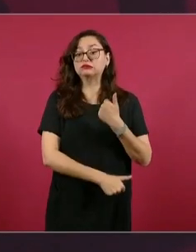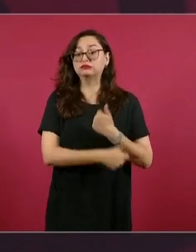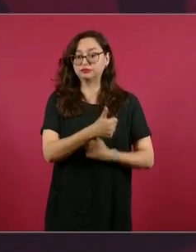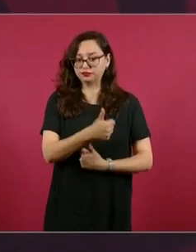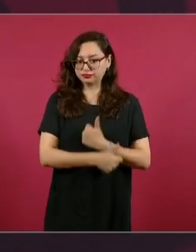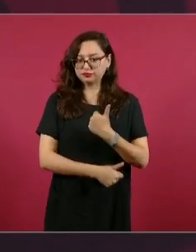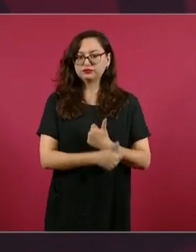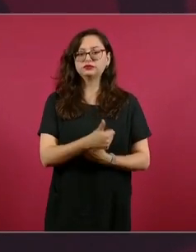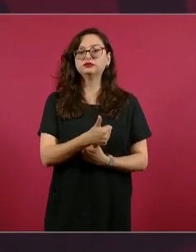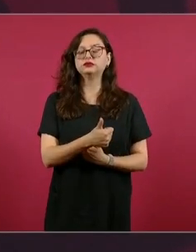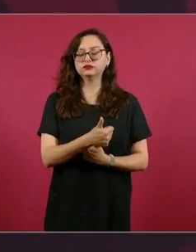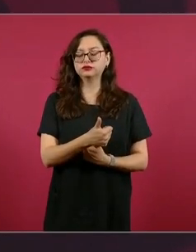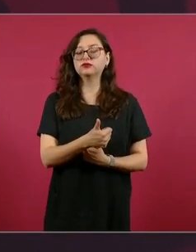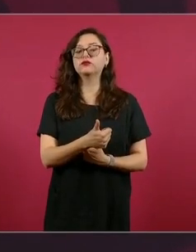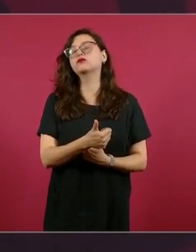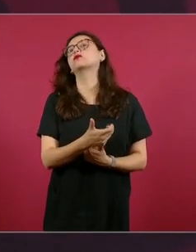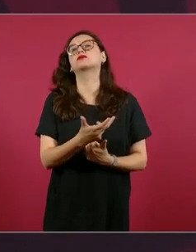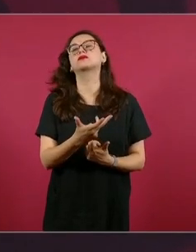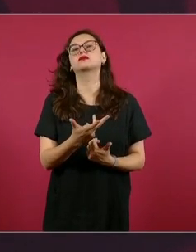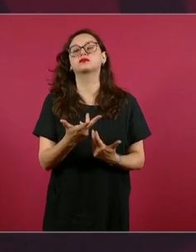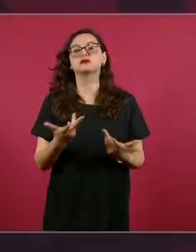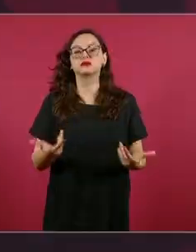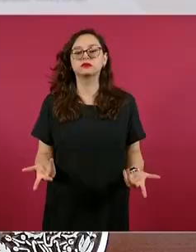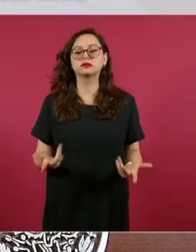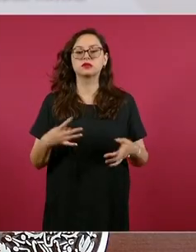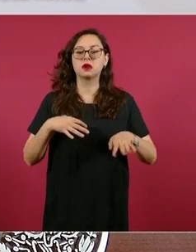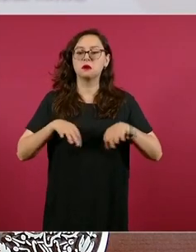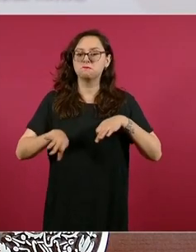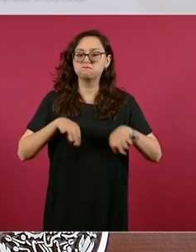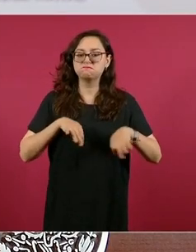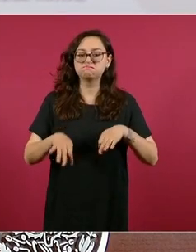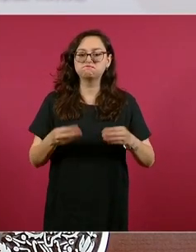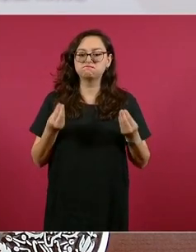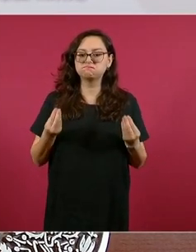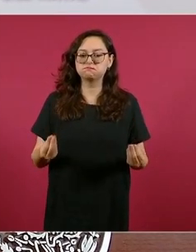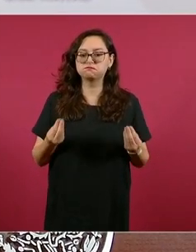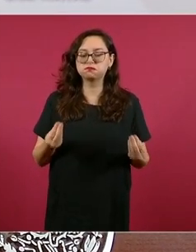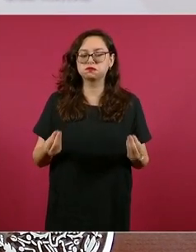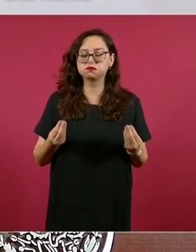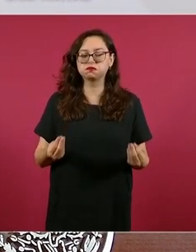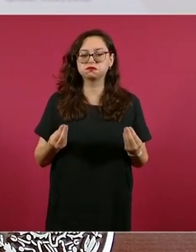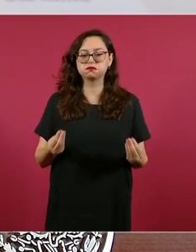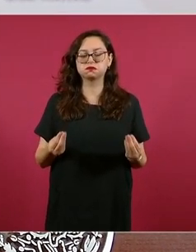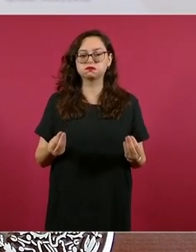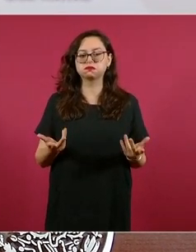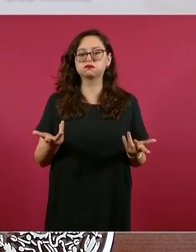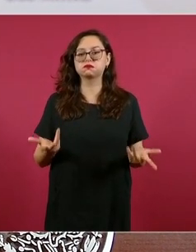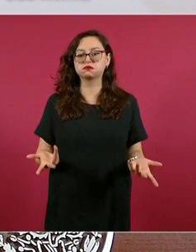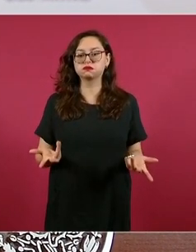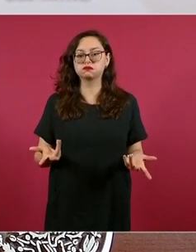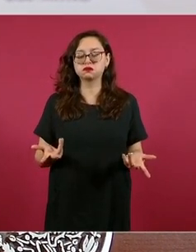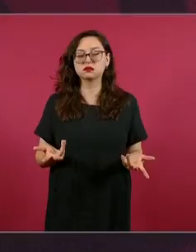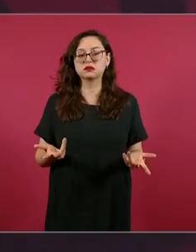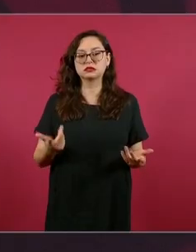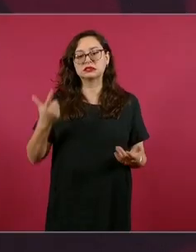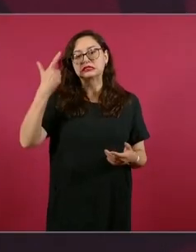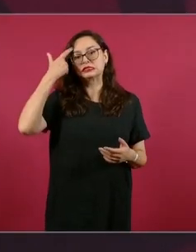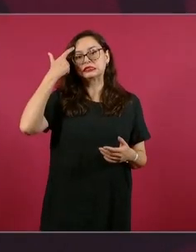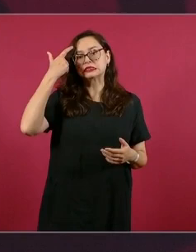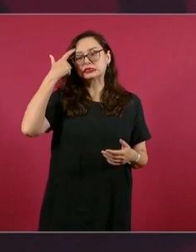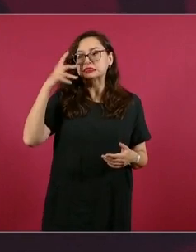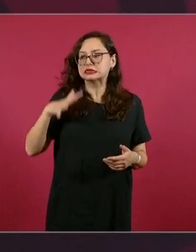ha significado mucho trabajo de concientización, lo que llamamos la revolución de